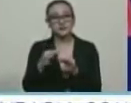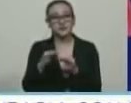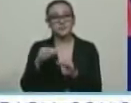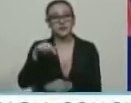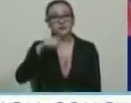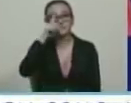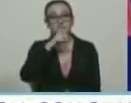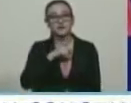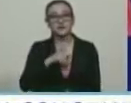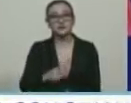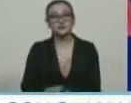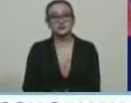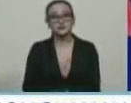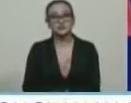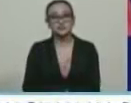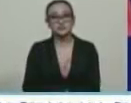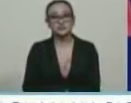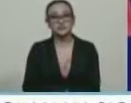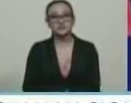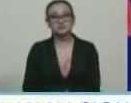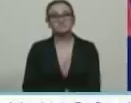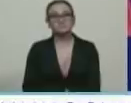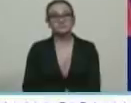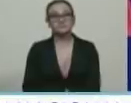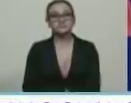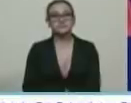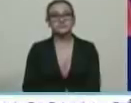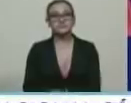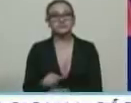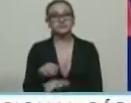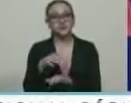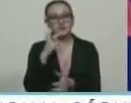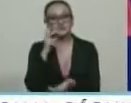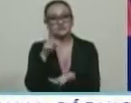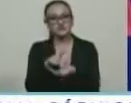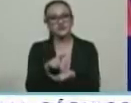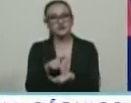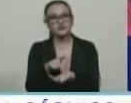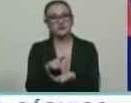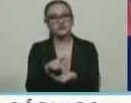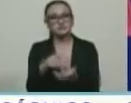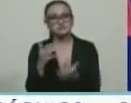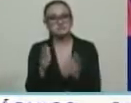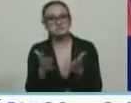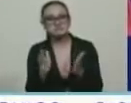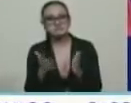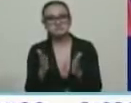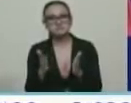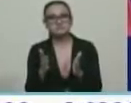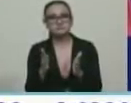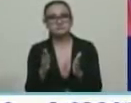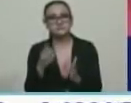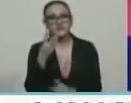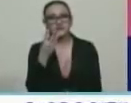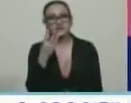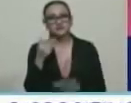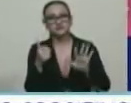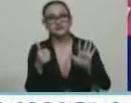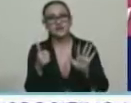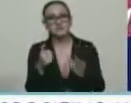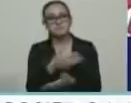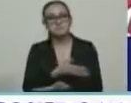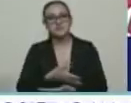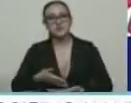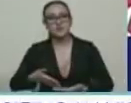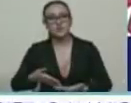año, la cantidad de los turistas que visitaron nuestro país es aproximadamente, son 36